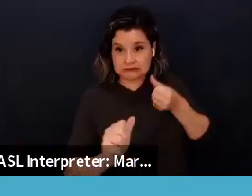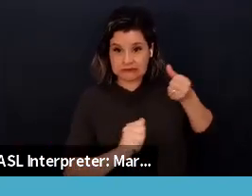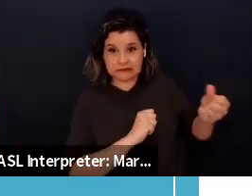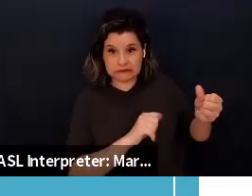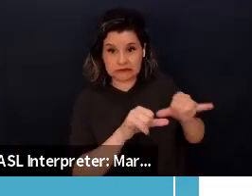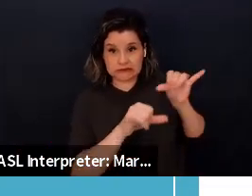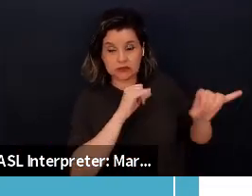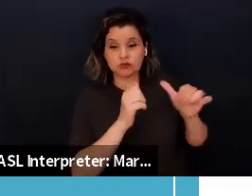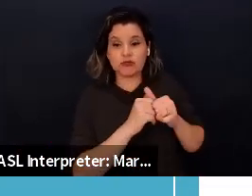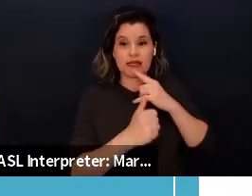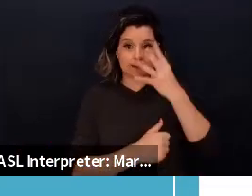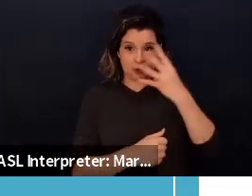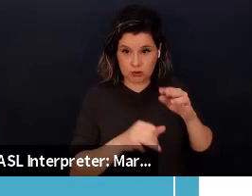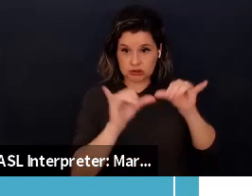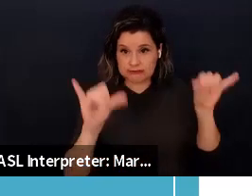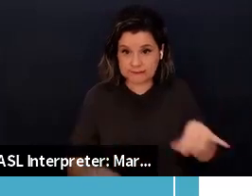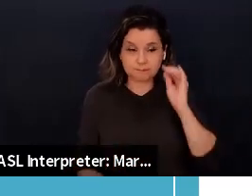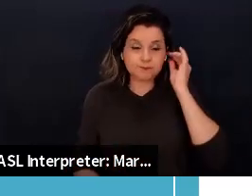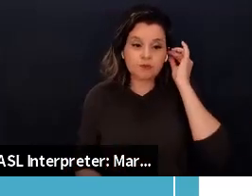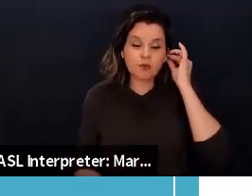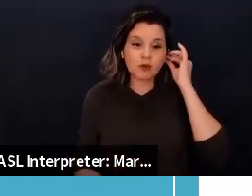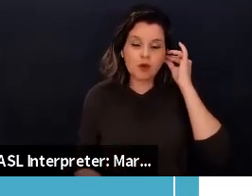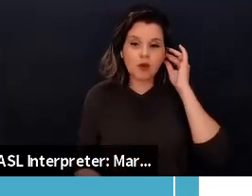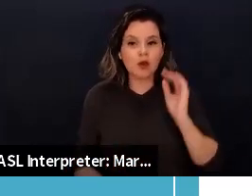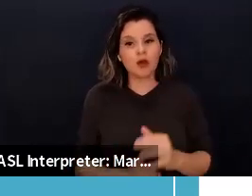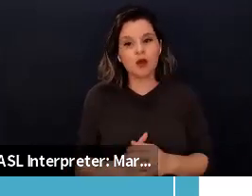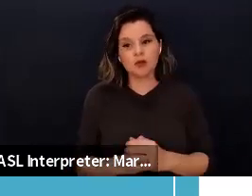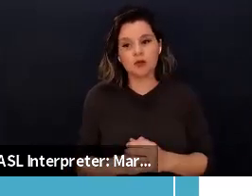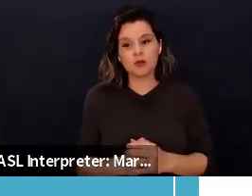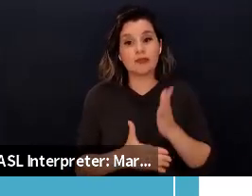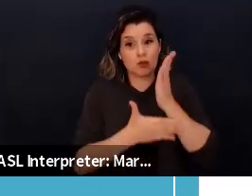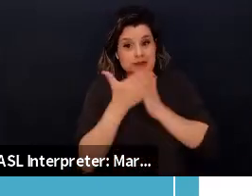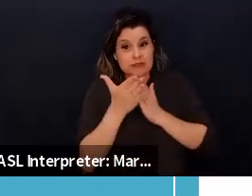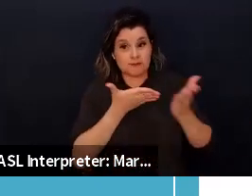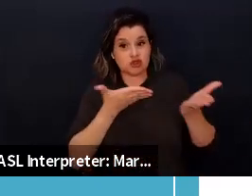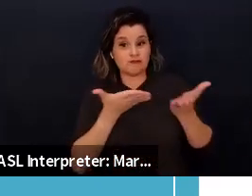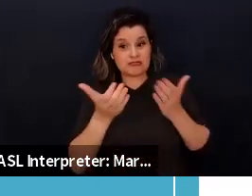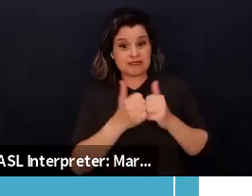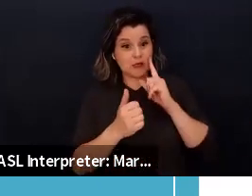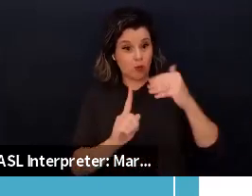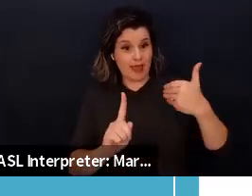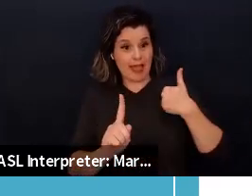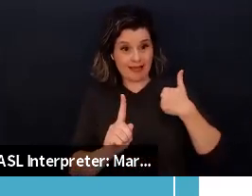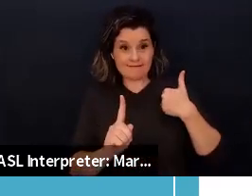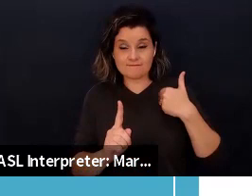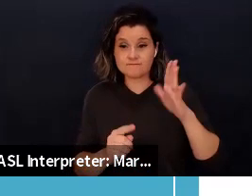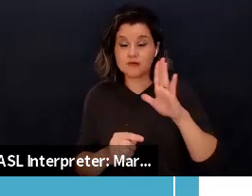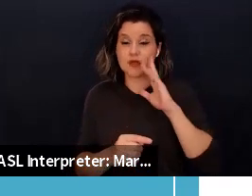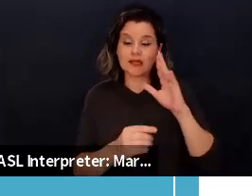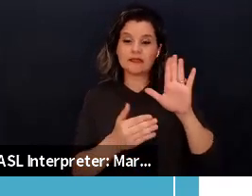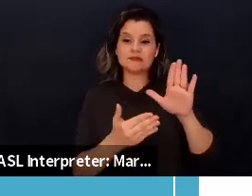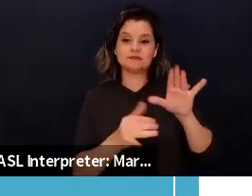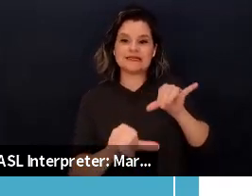de detención y el sistema de inmigración. hay algunos servicios que existen en un centro de detención, pero no